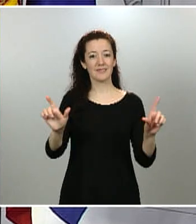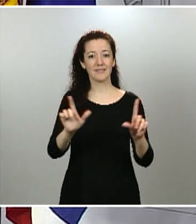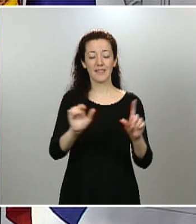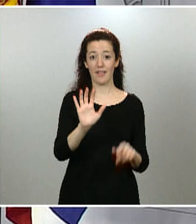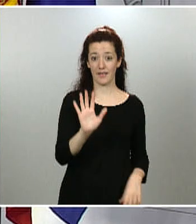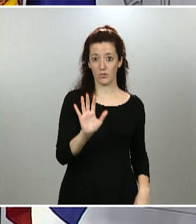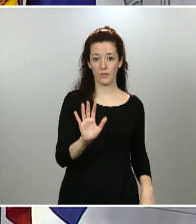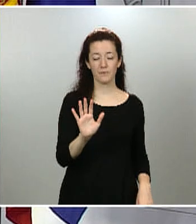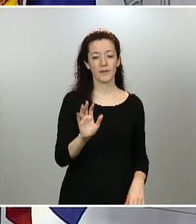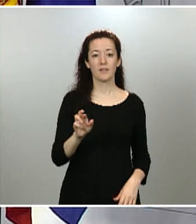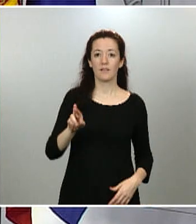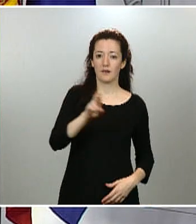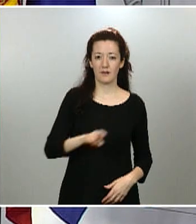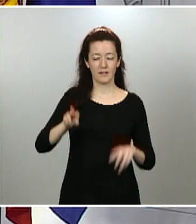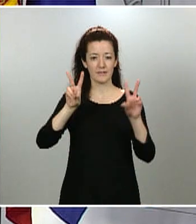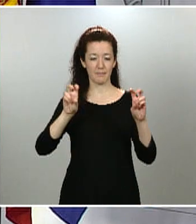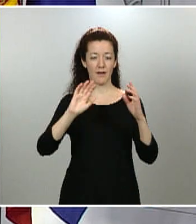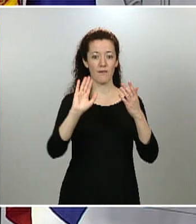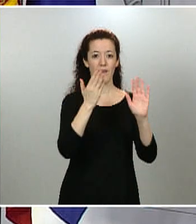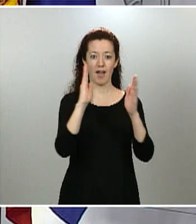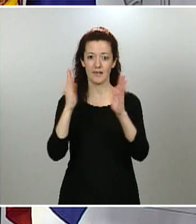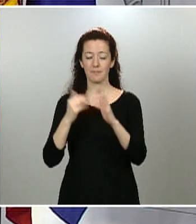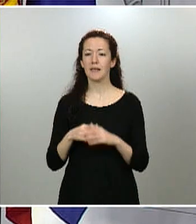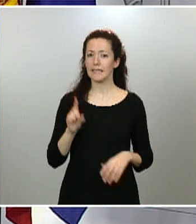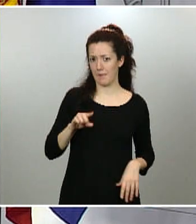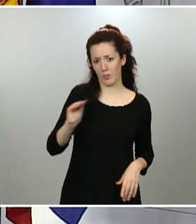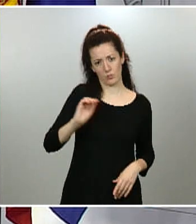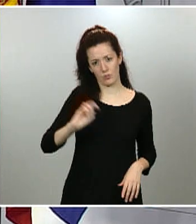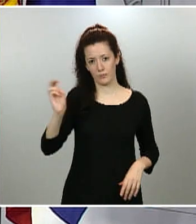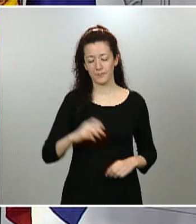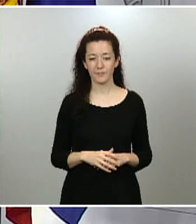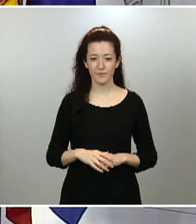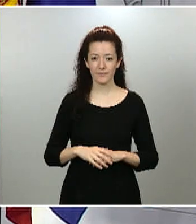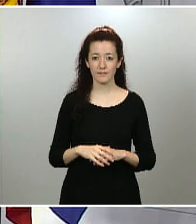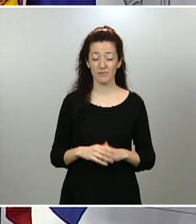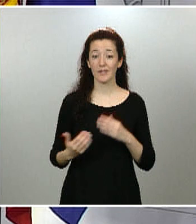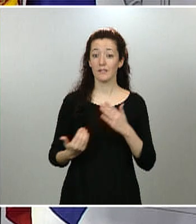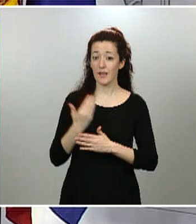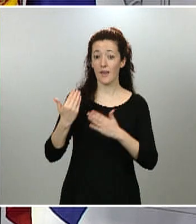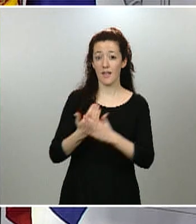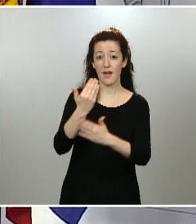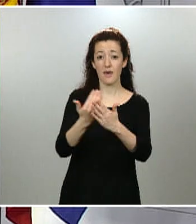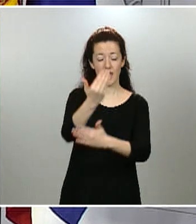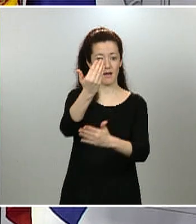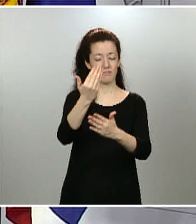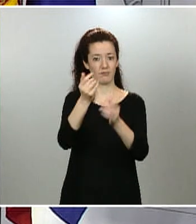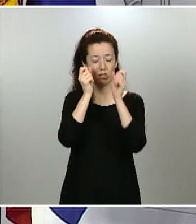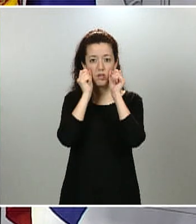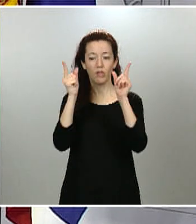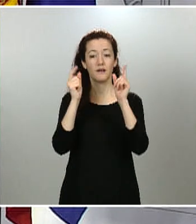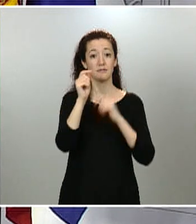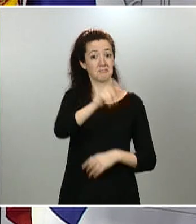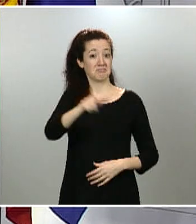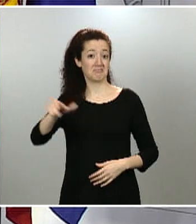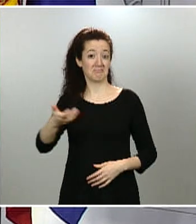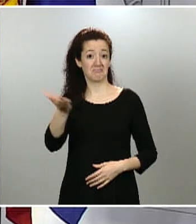reiteraba el asunto de las fases, pero también le pregunta lo siguiente. Conforme pasan los días, vemos que algunos ciudadanos parecen perder el miedo al contagio. Se